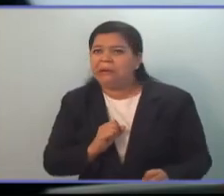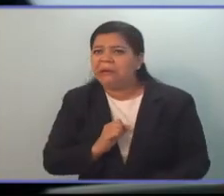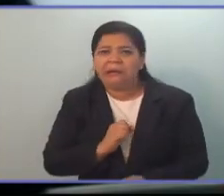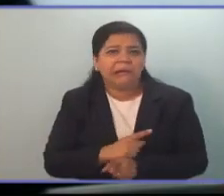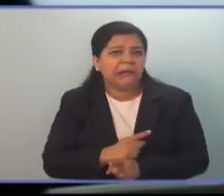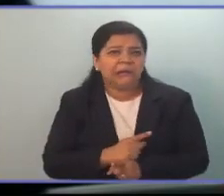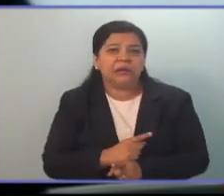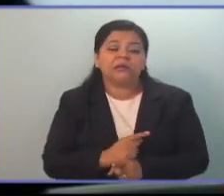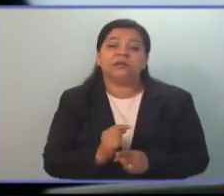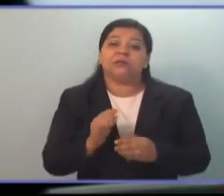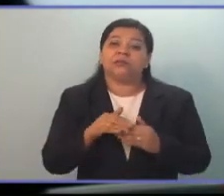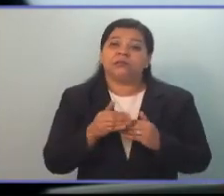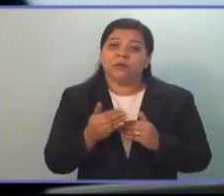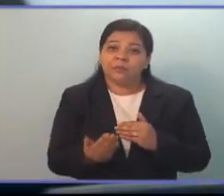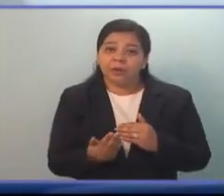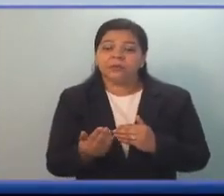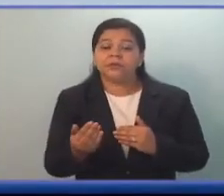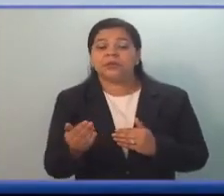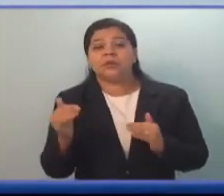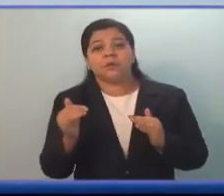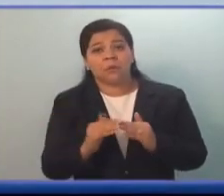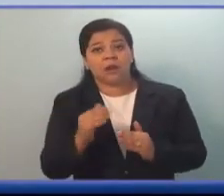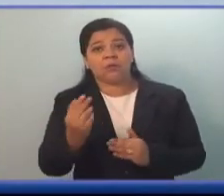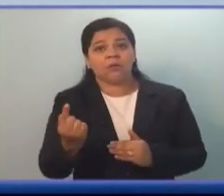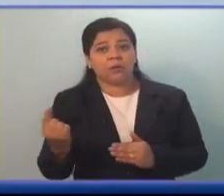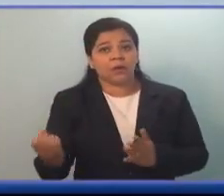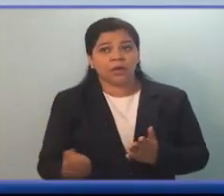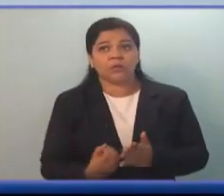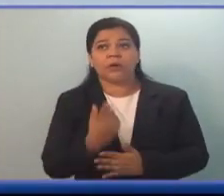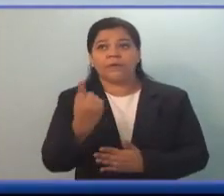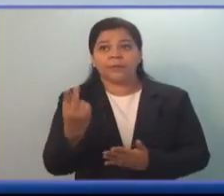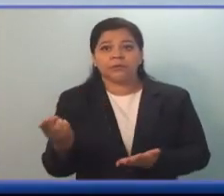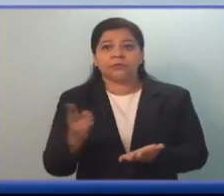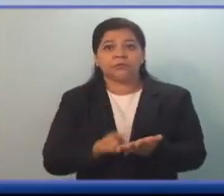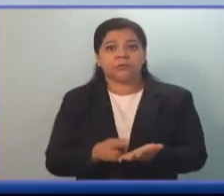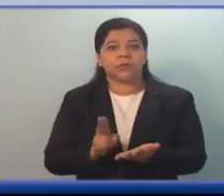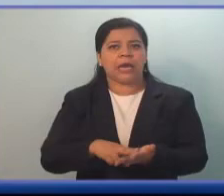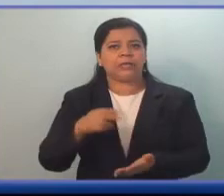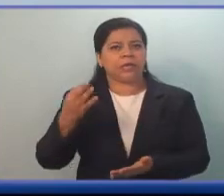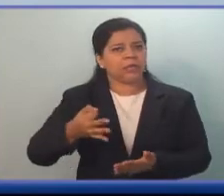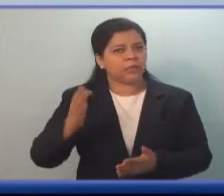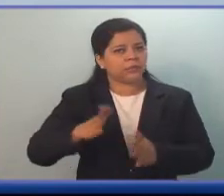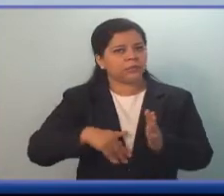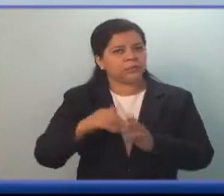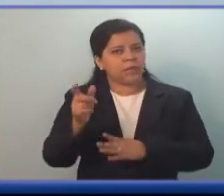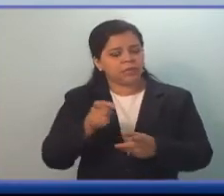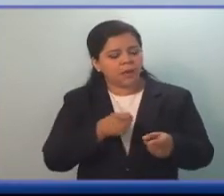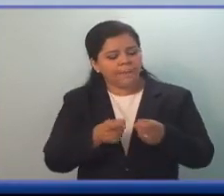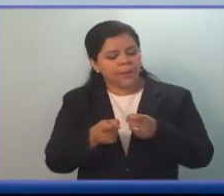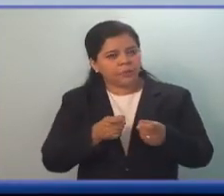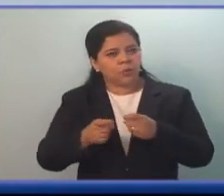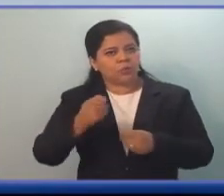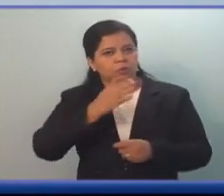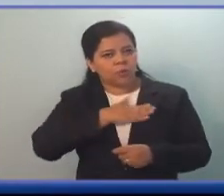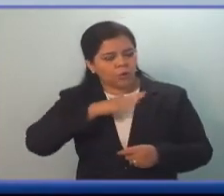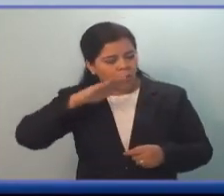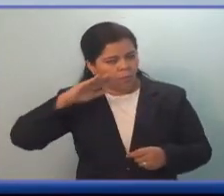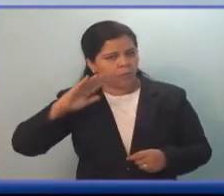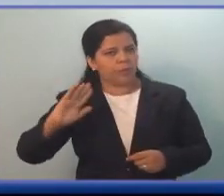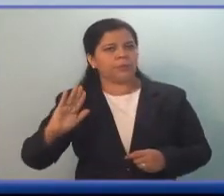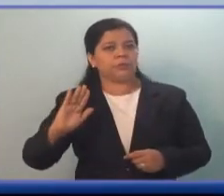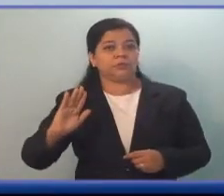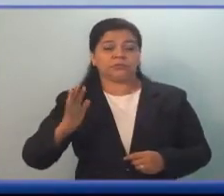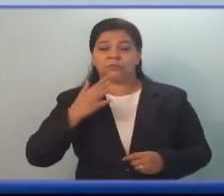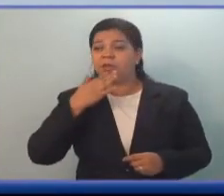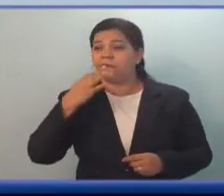luego con el personal que va ingresando. Yo creo que ahí deben de haber adecuados controles, adecuados compromisos, porque es